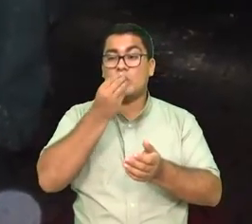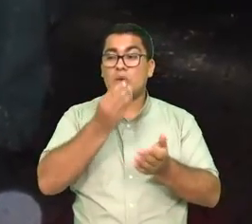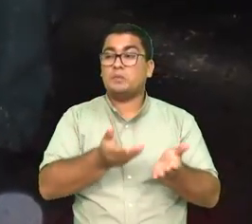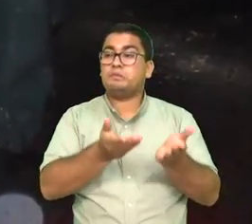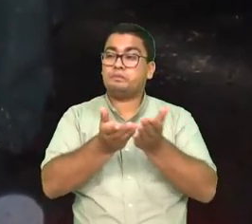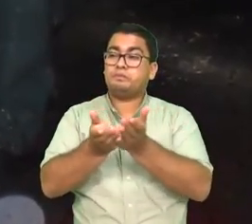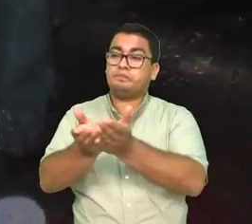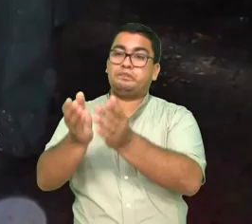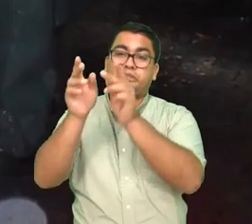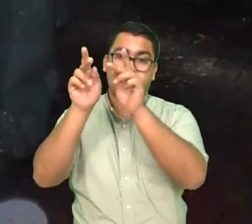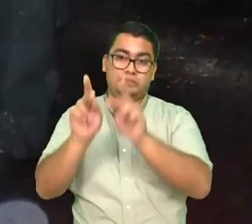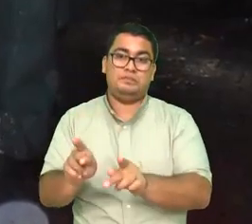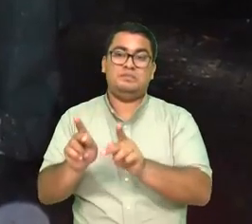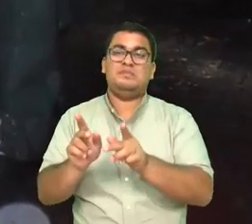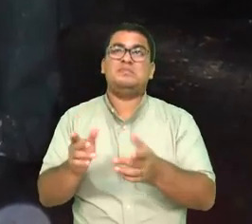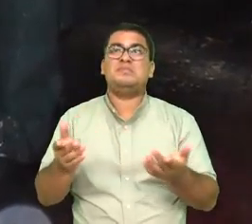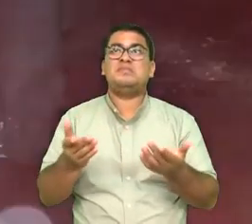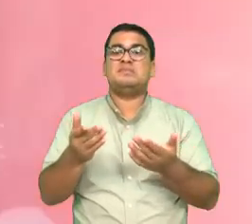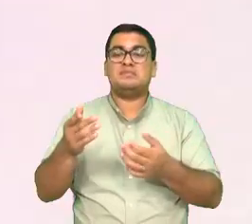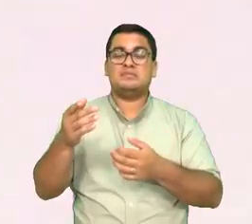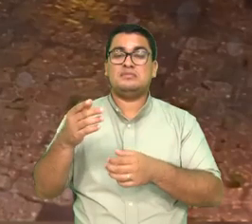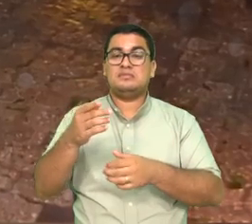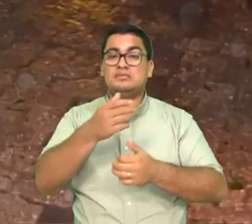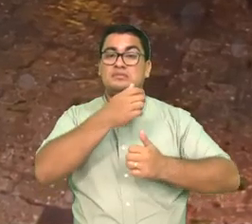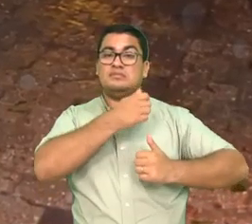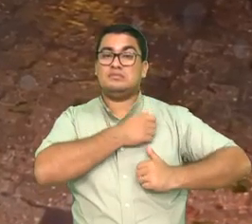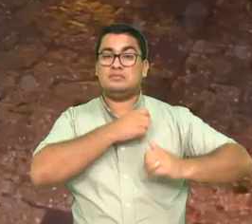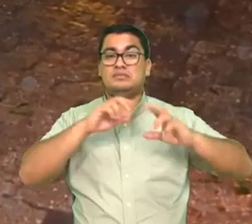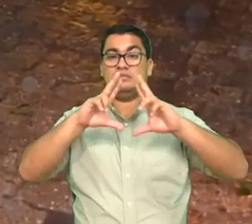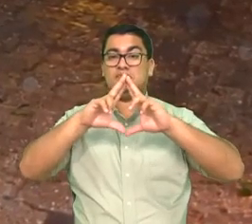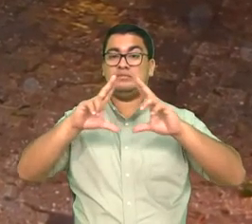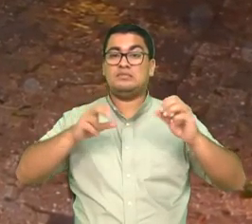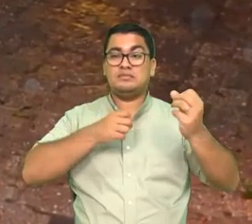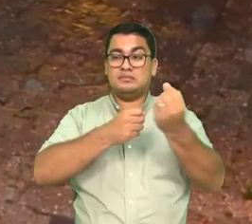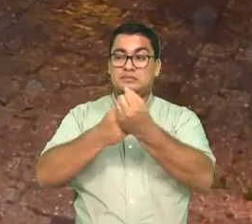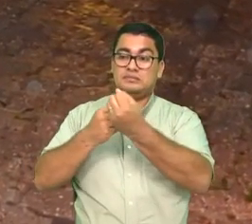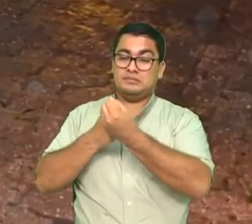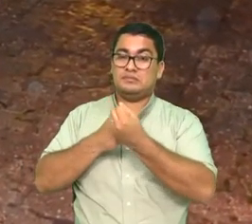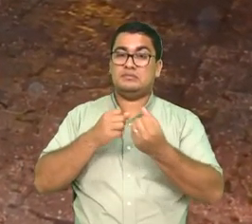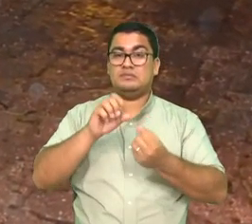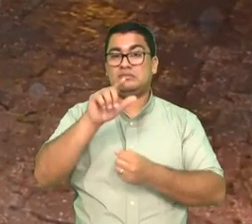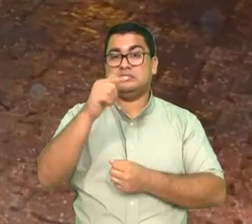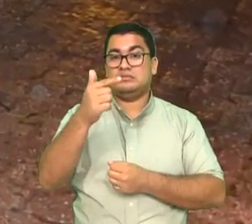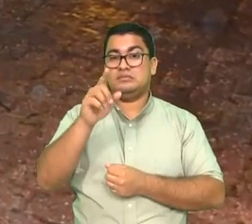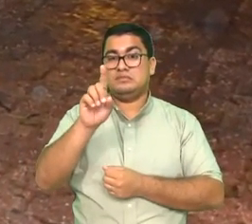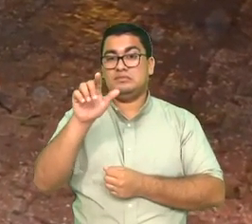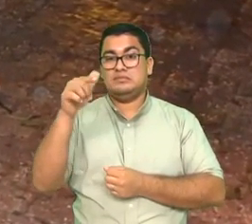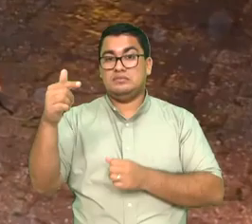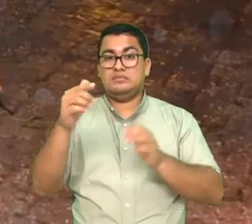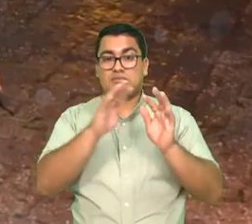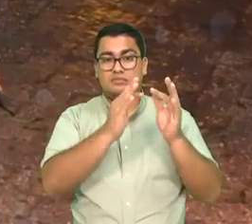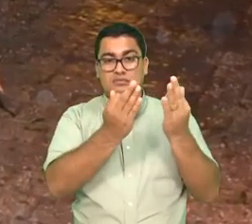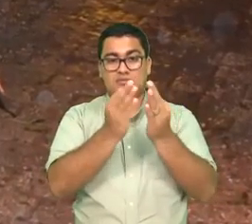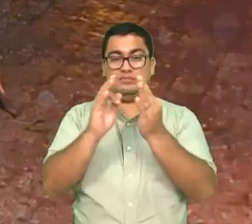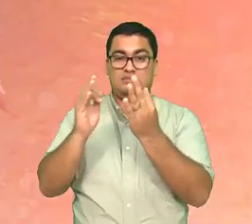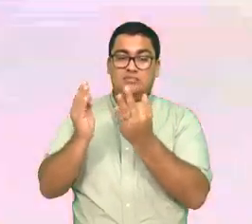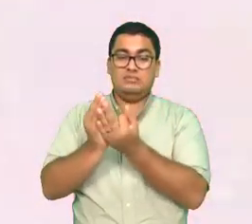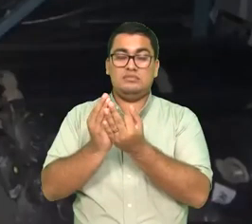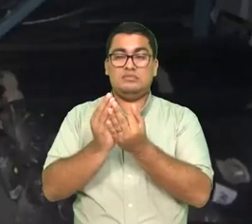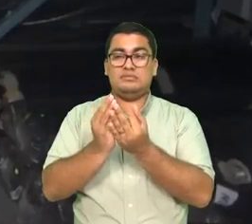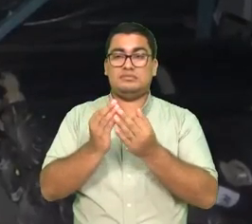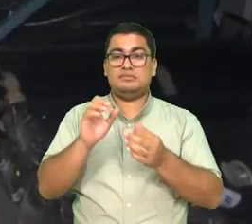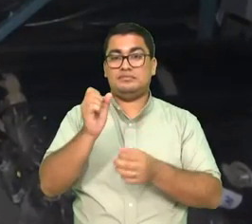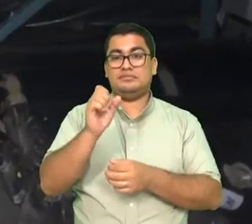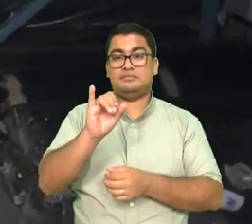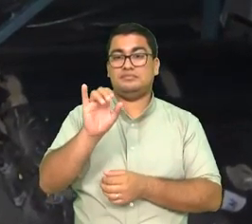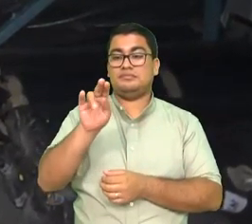personas. En las últimas horas, el cuerpo militar colaboró en la evacuación de 717 familias entre los municipios de Ciuna